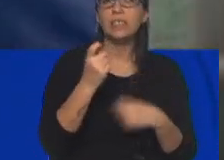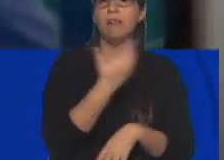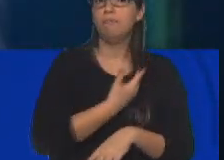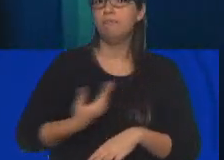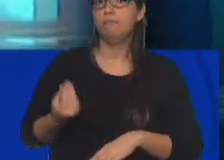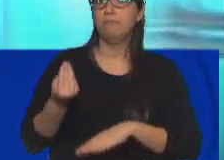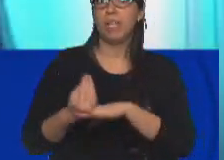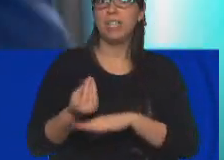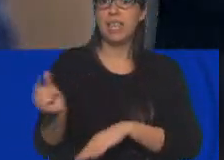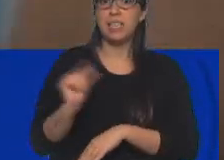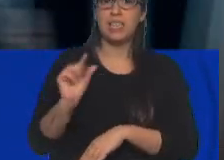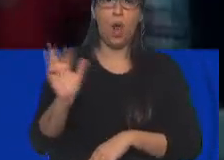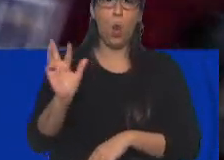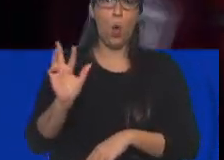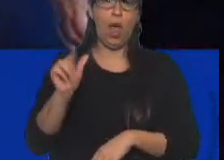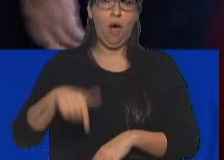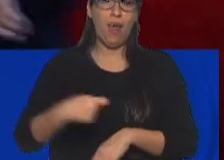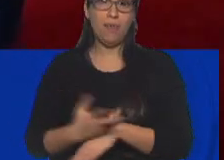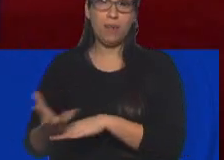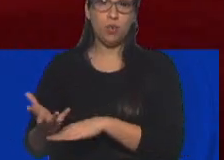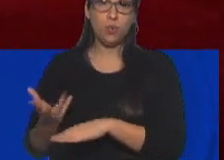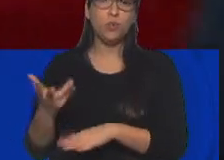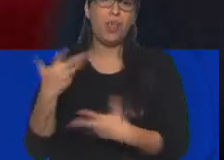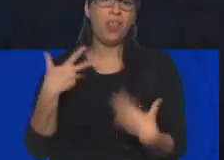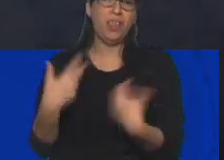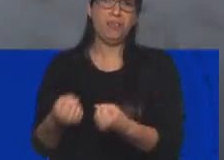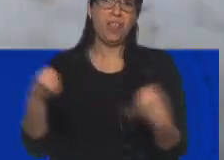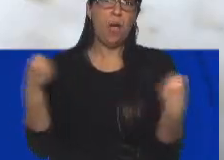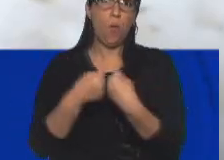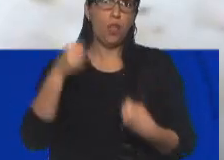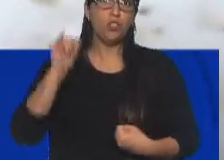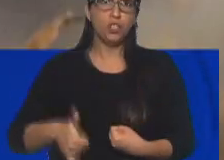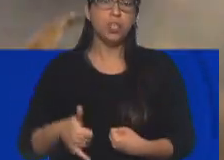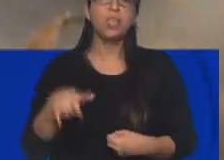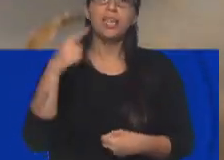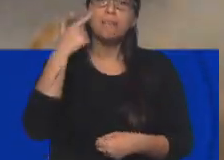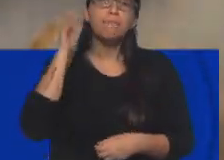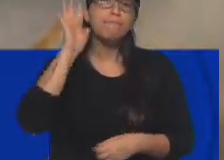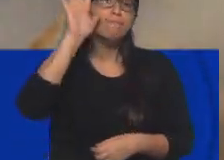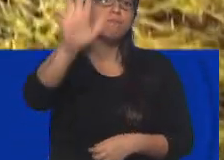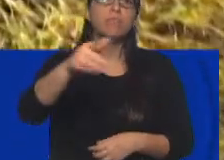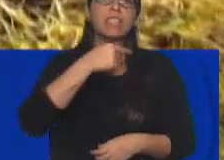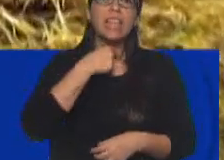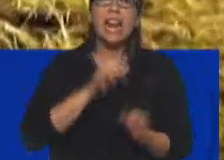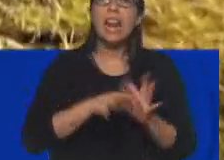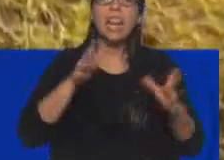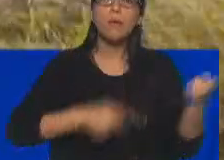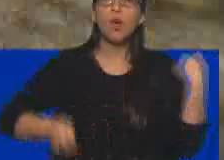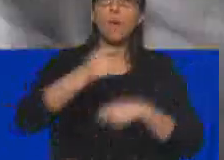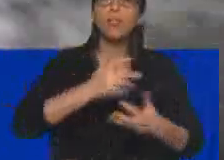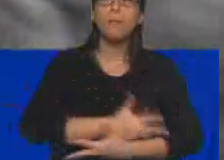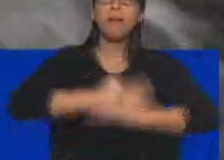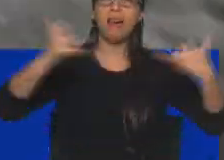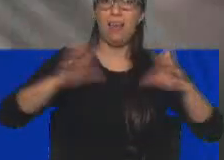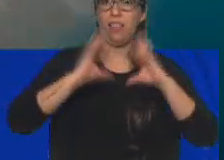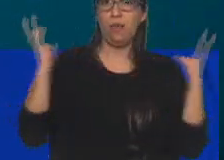del Mercosur en manos de Luis Ignacio Lula da Silva, ferviente defensor del acuerdo, y la perspectiva de crear la mayor zona de libre comercio del planeta en